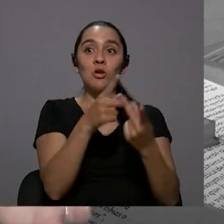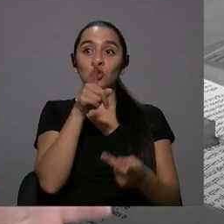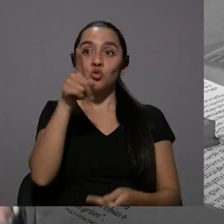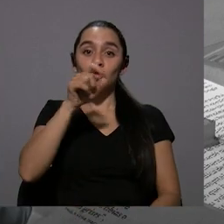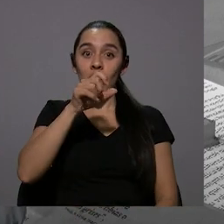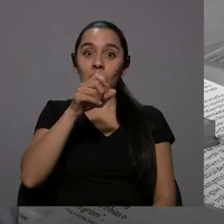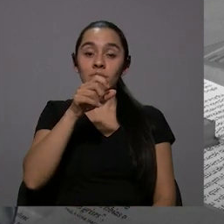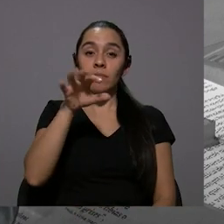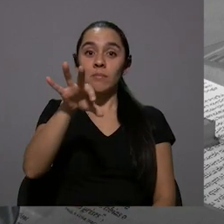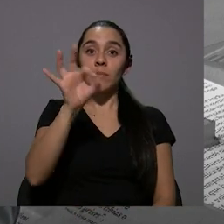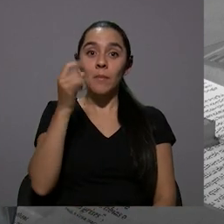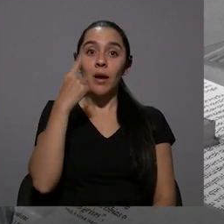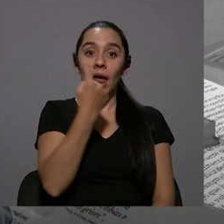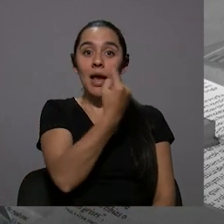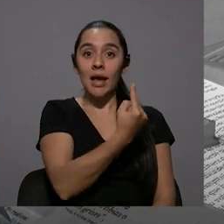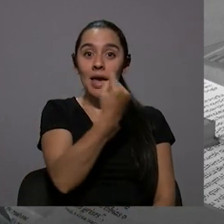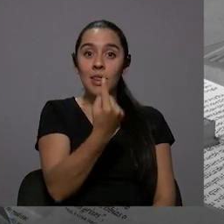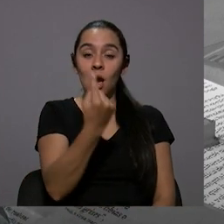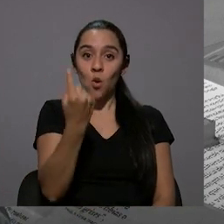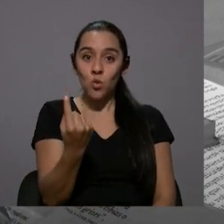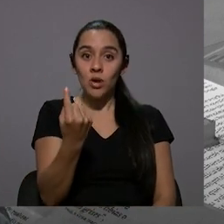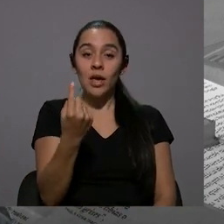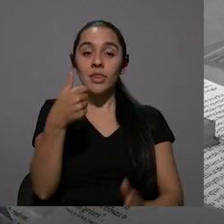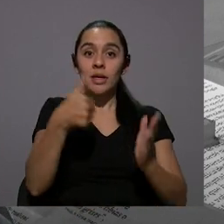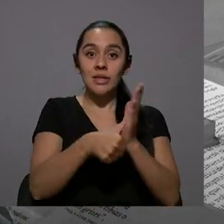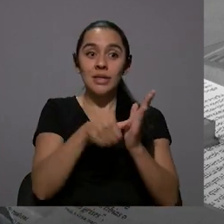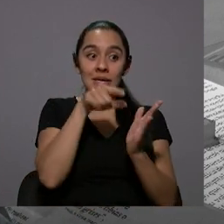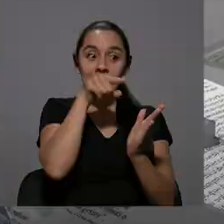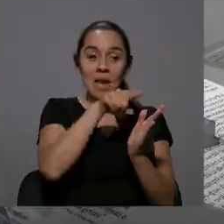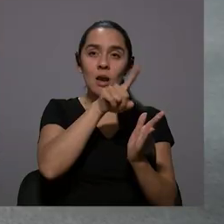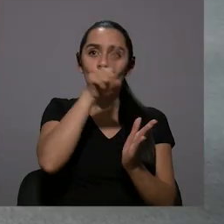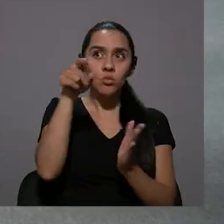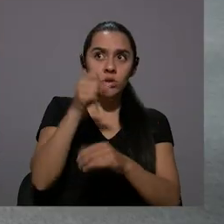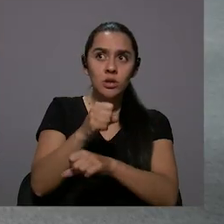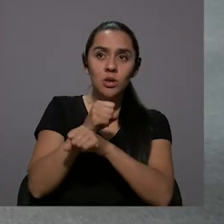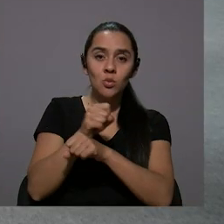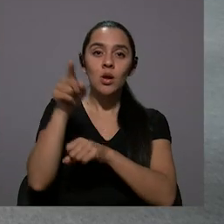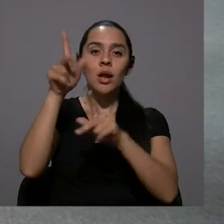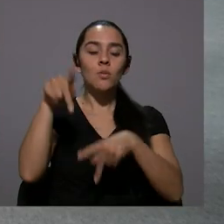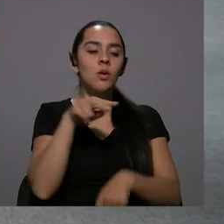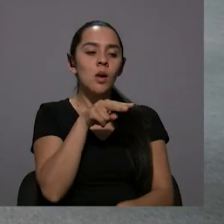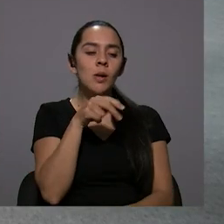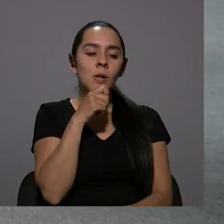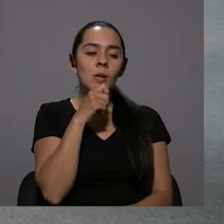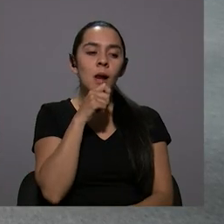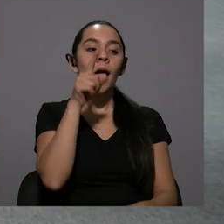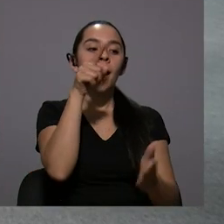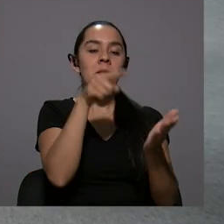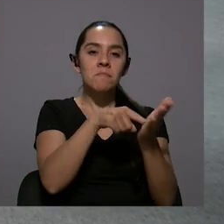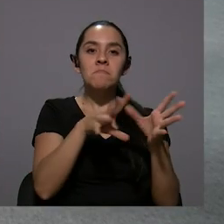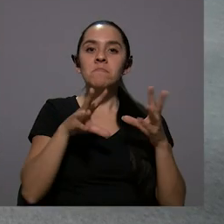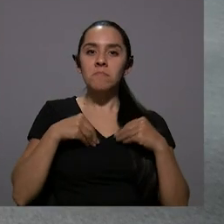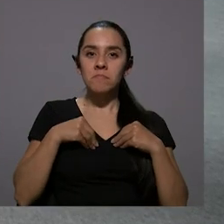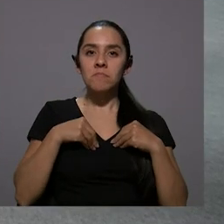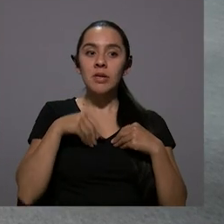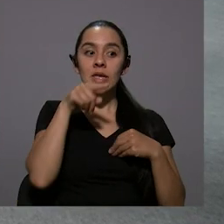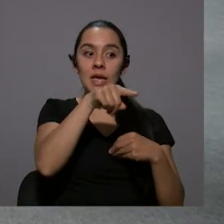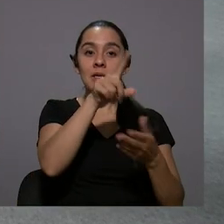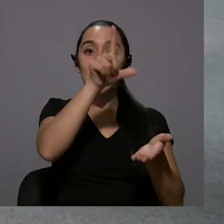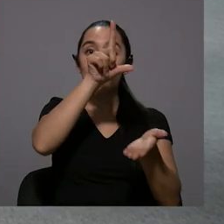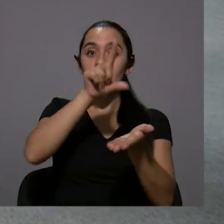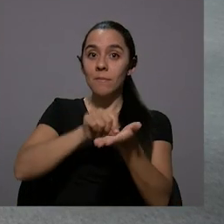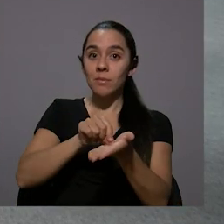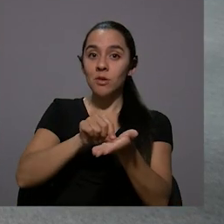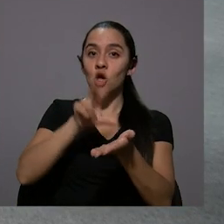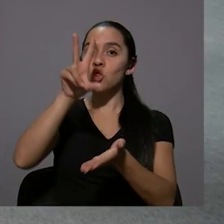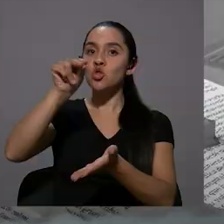el partido que usted eligió para cada una de las elecciones Está seguro y si la persona le da confirmar Entonces le imprimía la